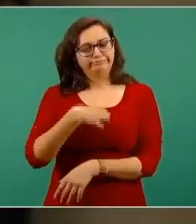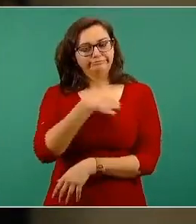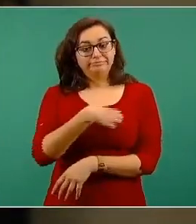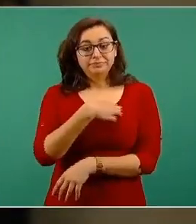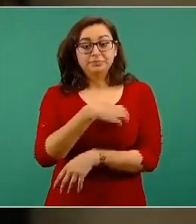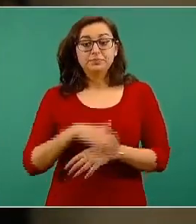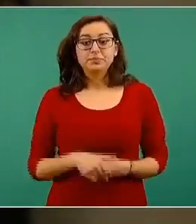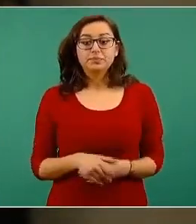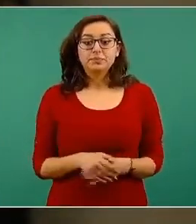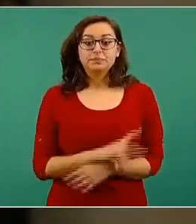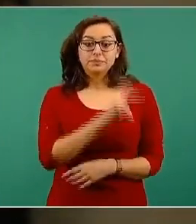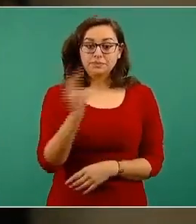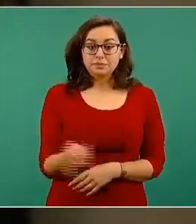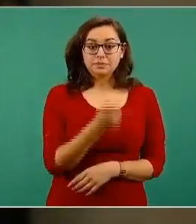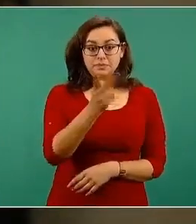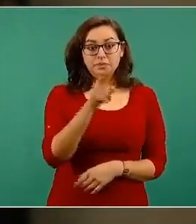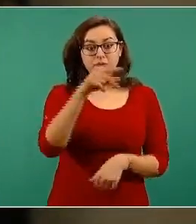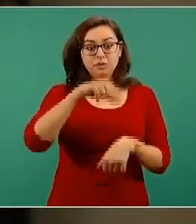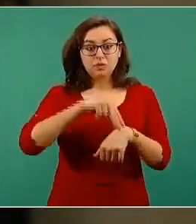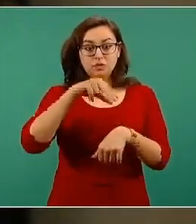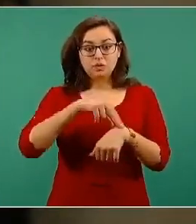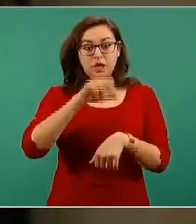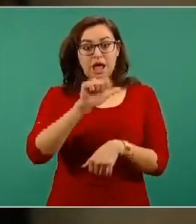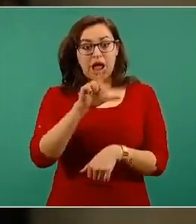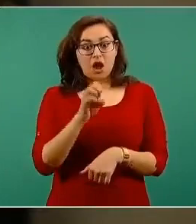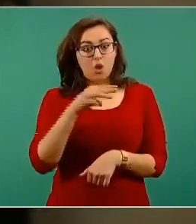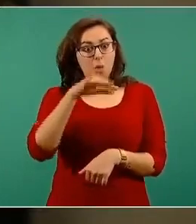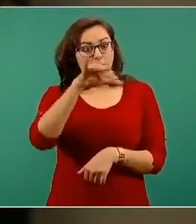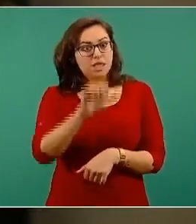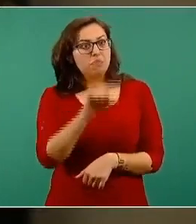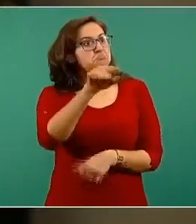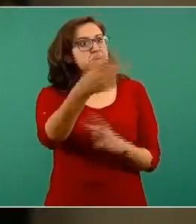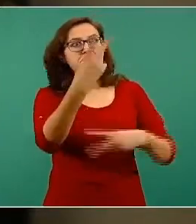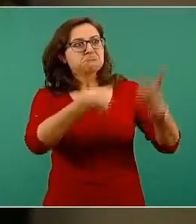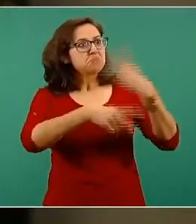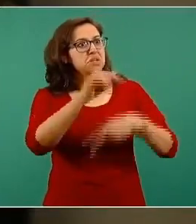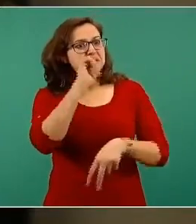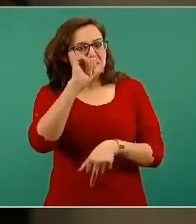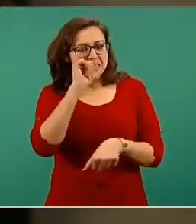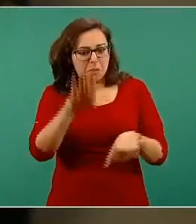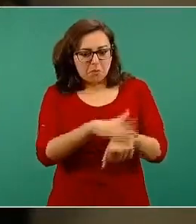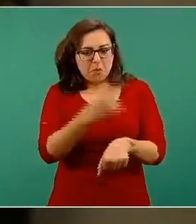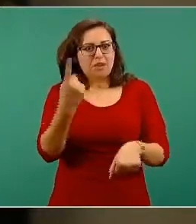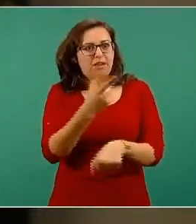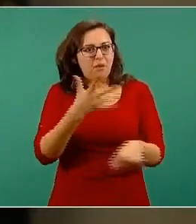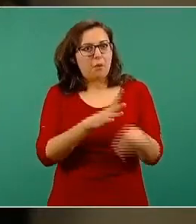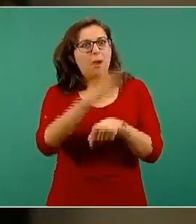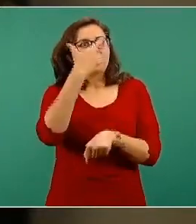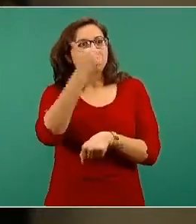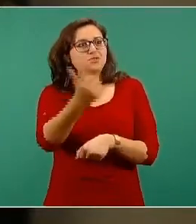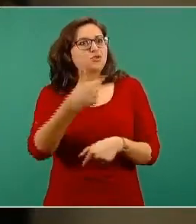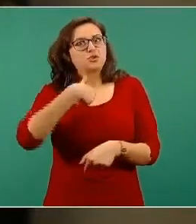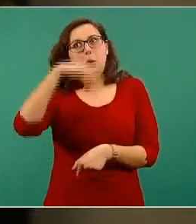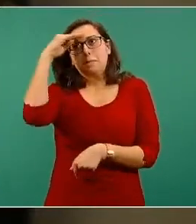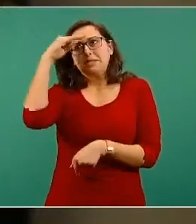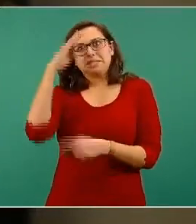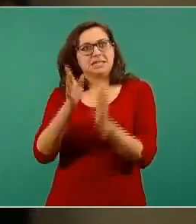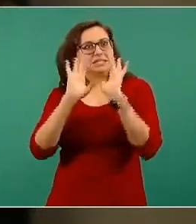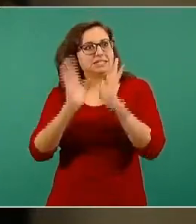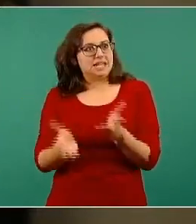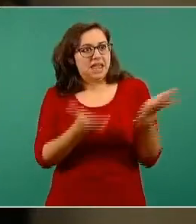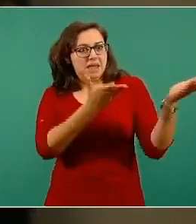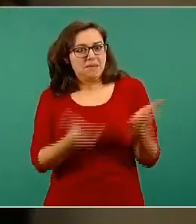Luis Salomía, ¿por qué no nos acompaña? Ya lo esperábamos aquí. ¿Cómo se encuentra usted? Esperemos que se encuentre bien, pero ¿cuáles son sus